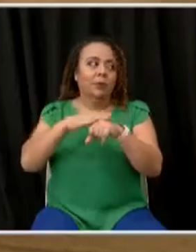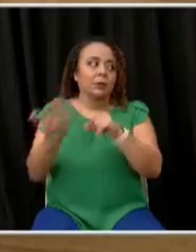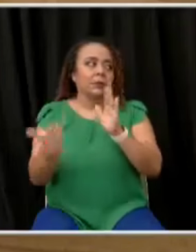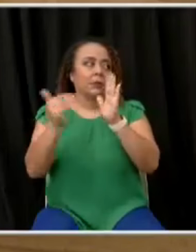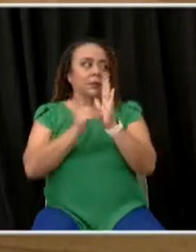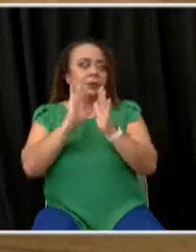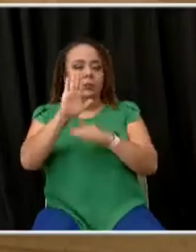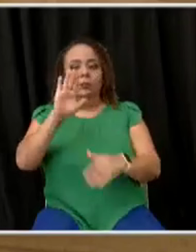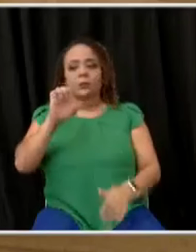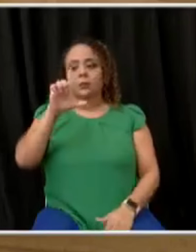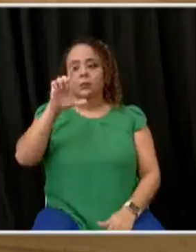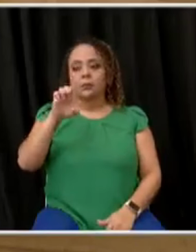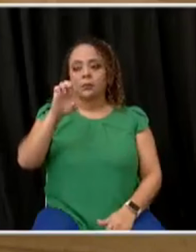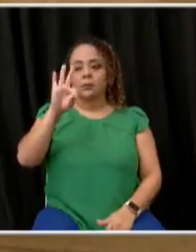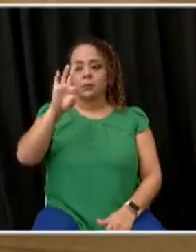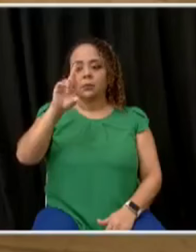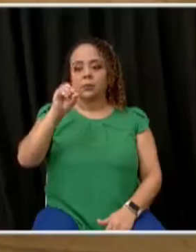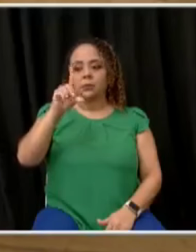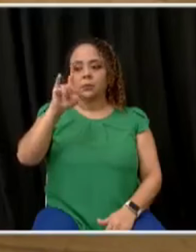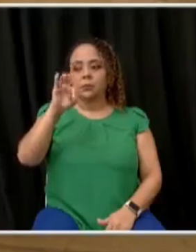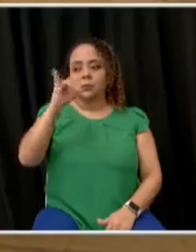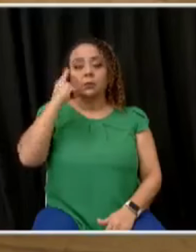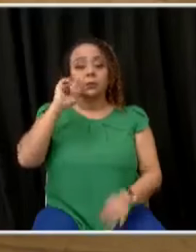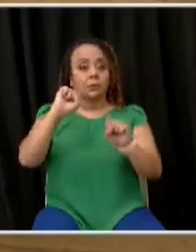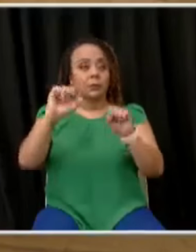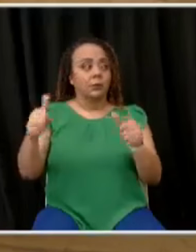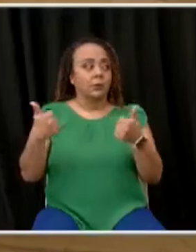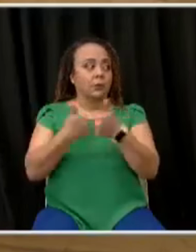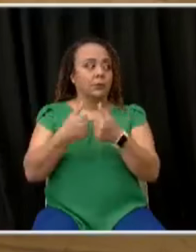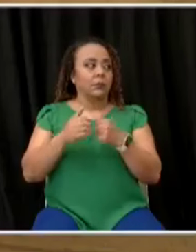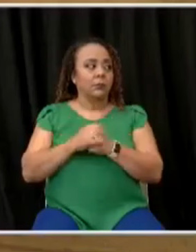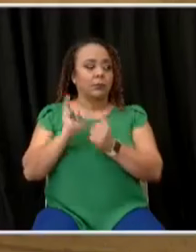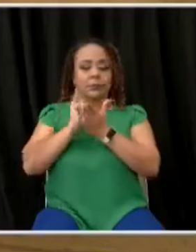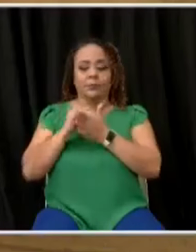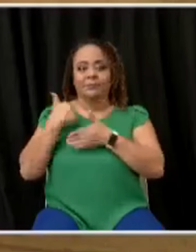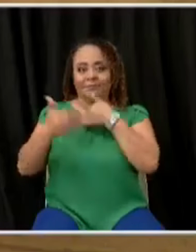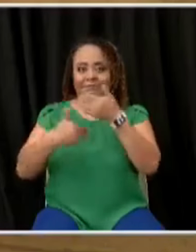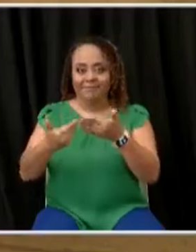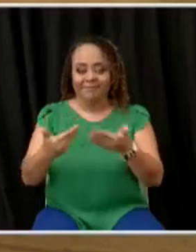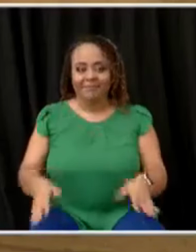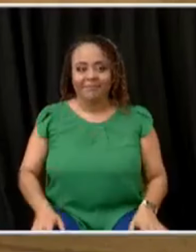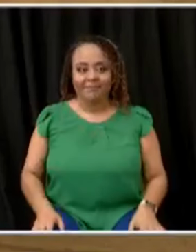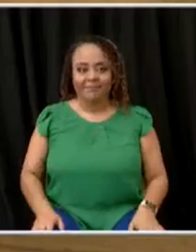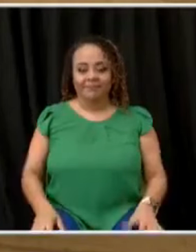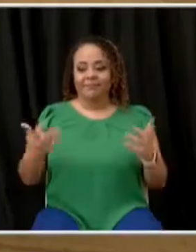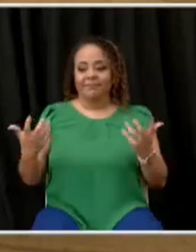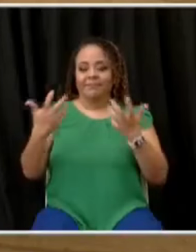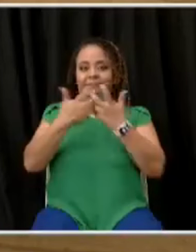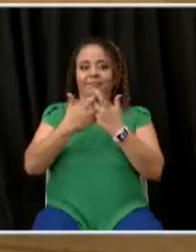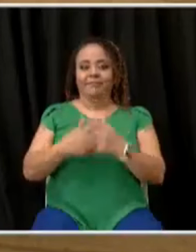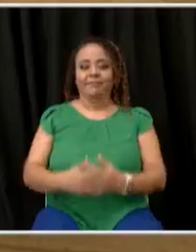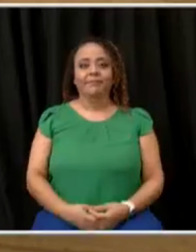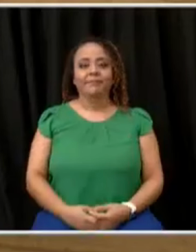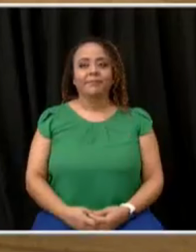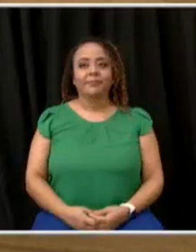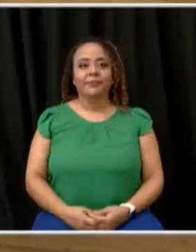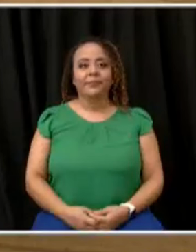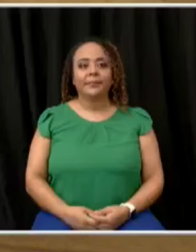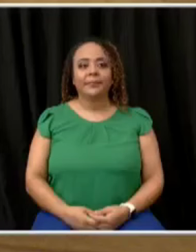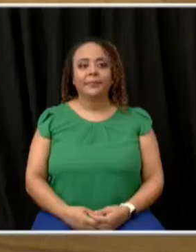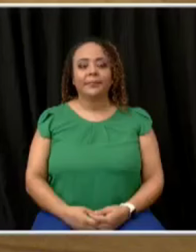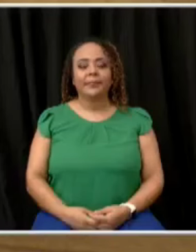sus electrolitos para poder hacerle frente a este proceso de aclimatación.